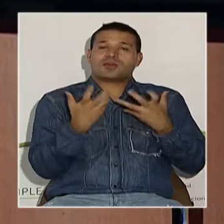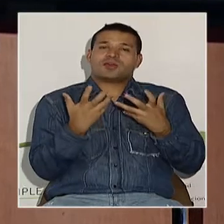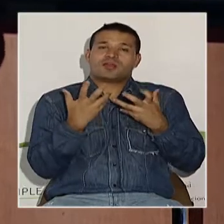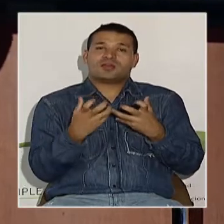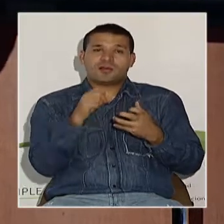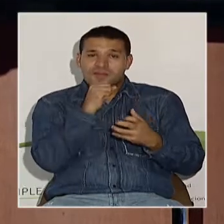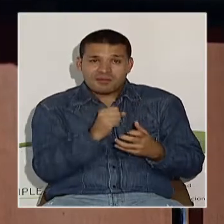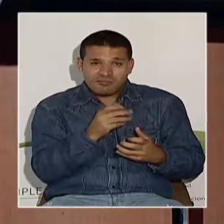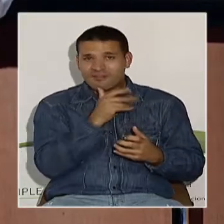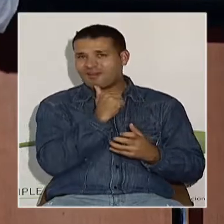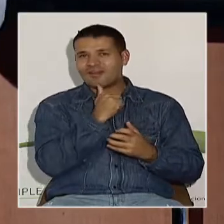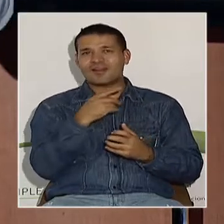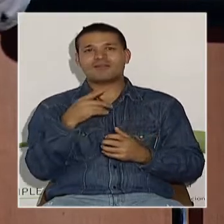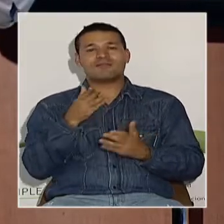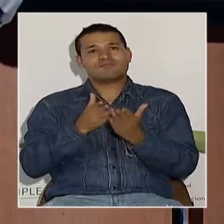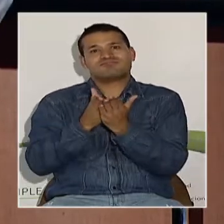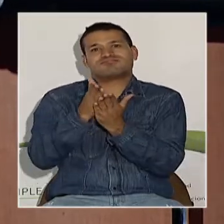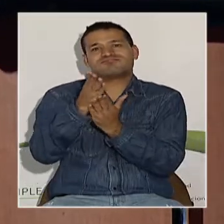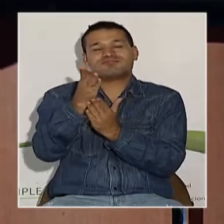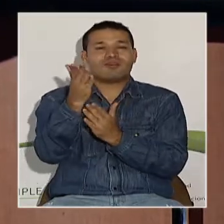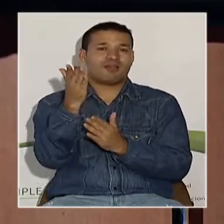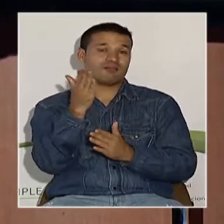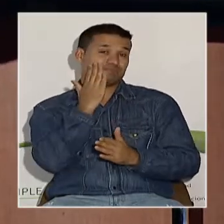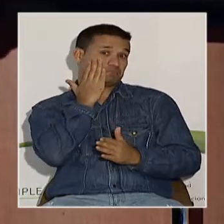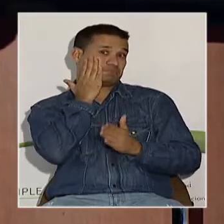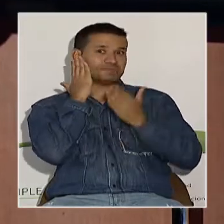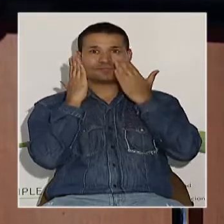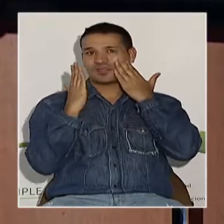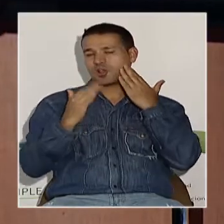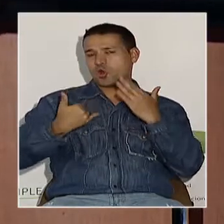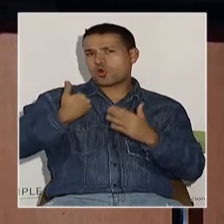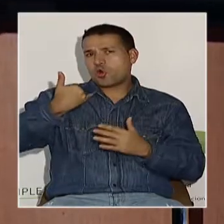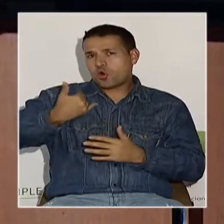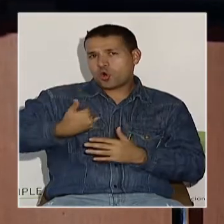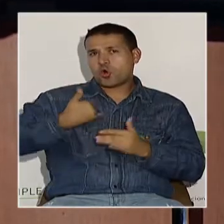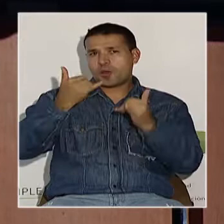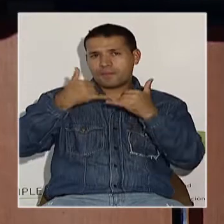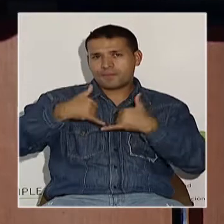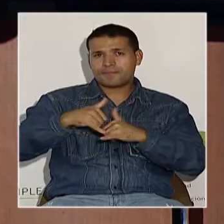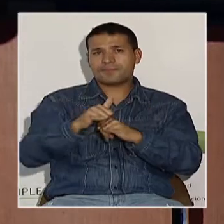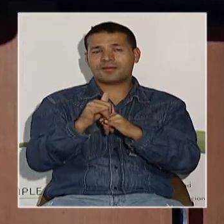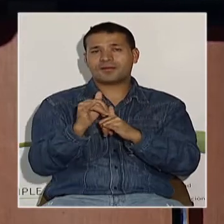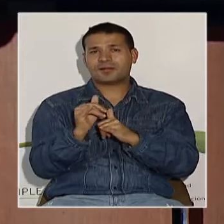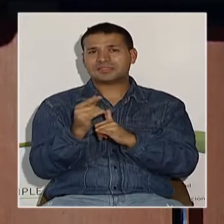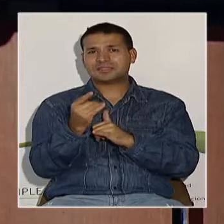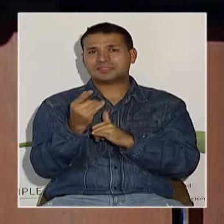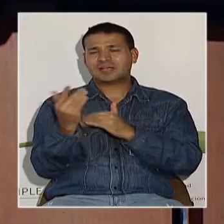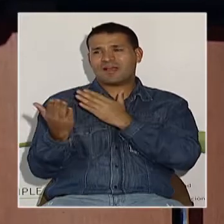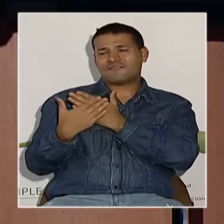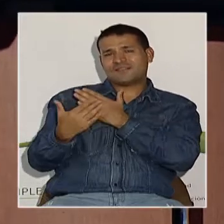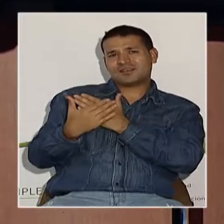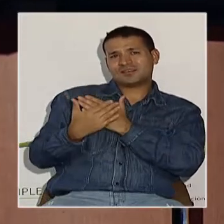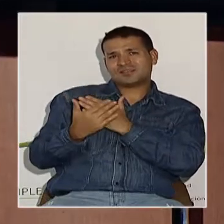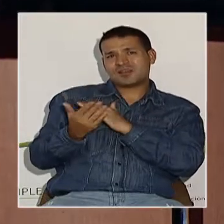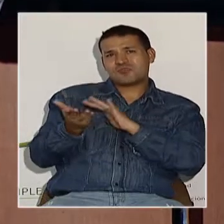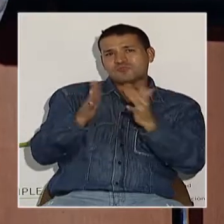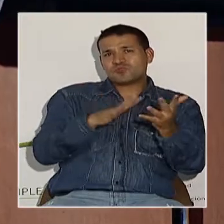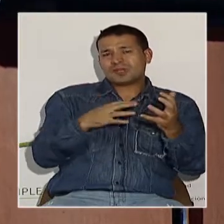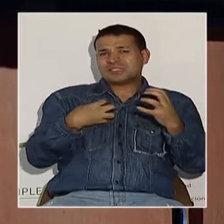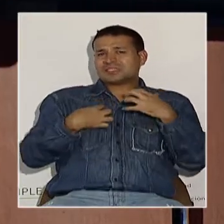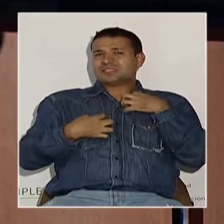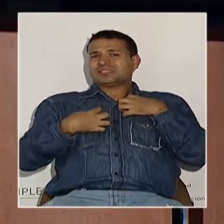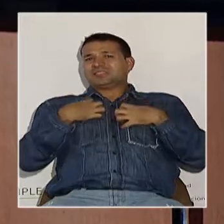queremos vivir para siempre, durar toda la vida. Cualquier acercamiento a la muerte es tenebroso y